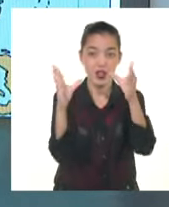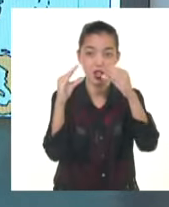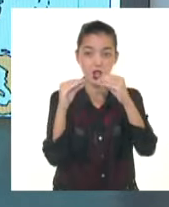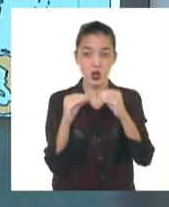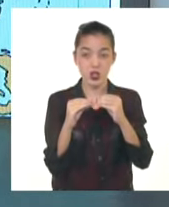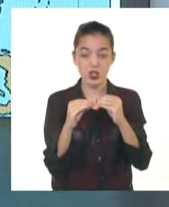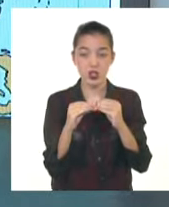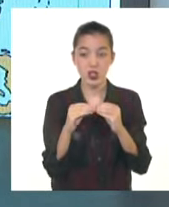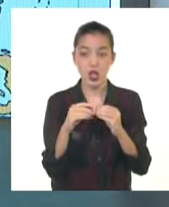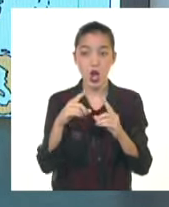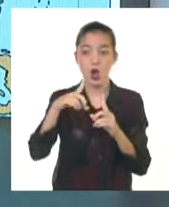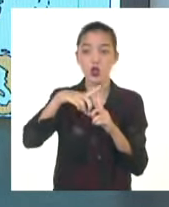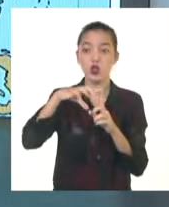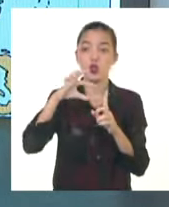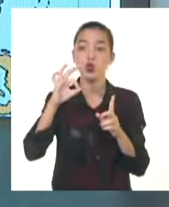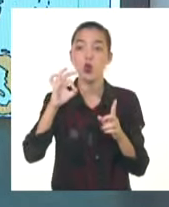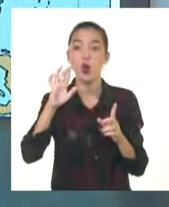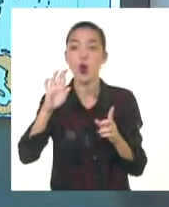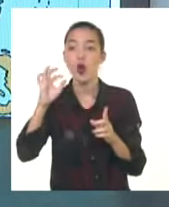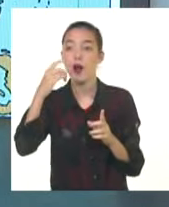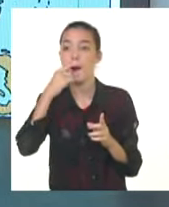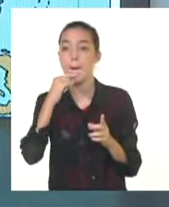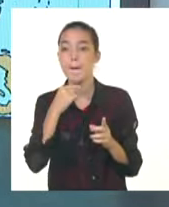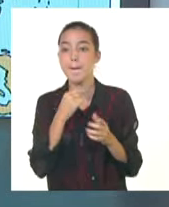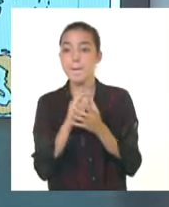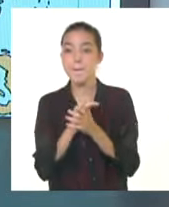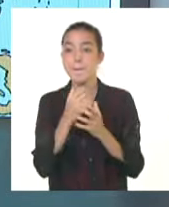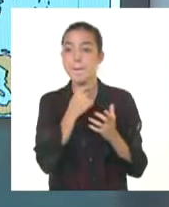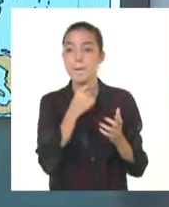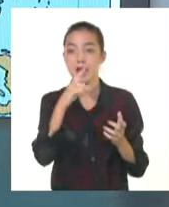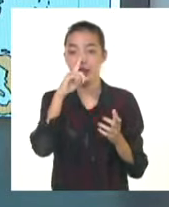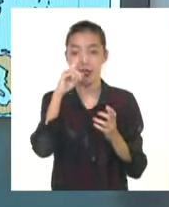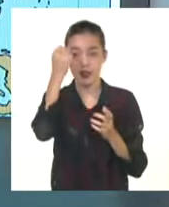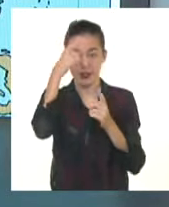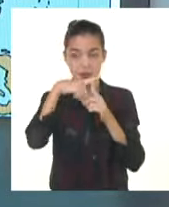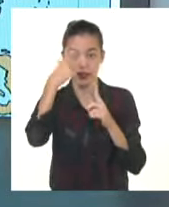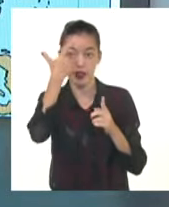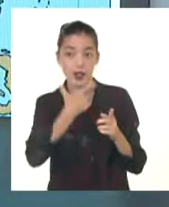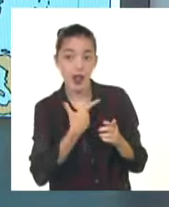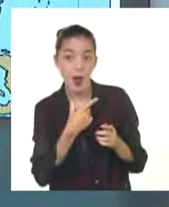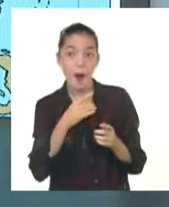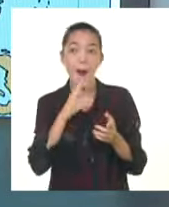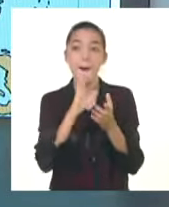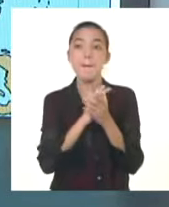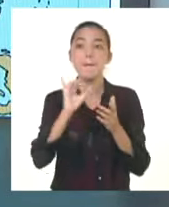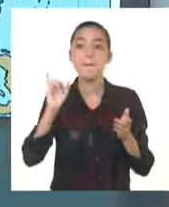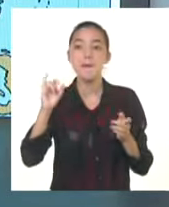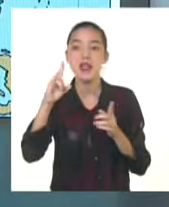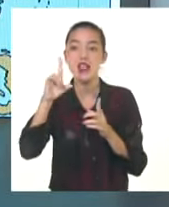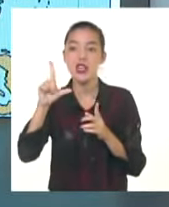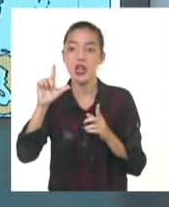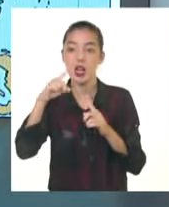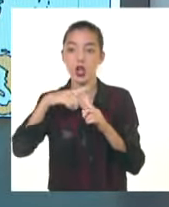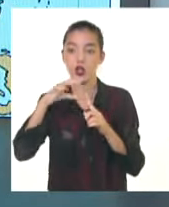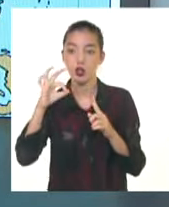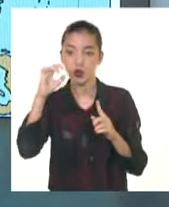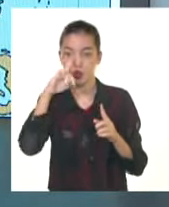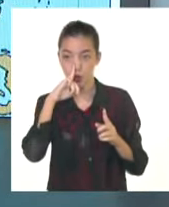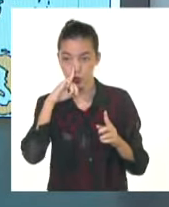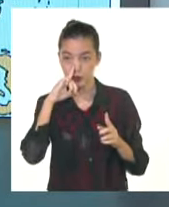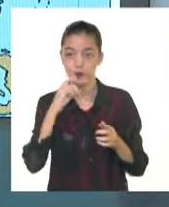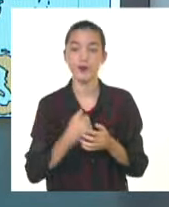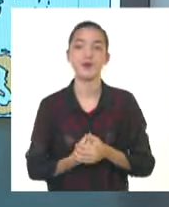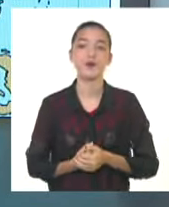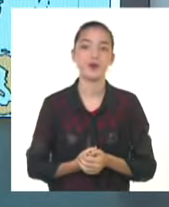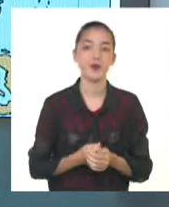tormenta tropical Milton. Luego, pues estará transitando sobre el Golfo de México, aproximándose a un punto que indican los modelos